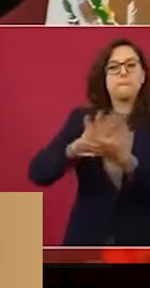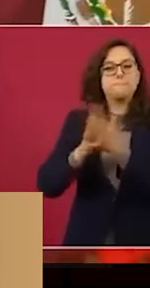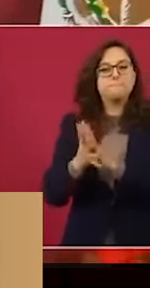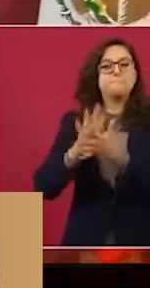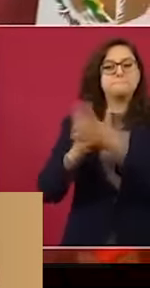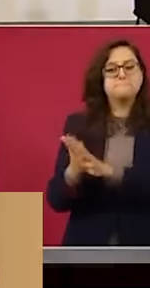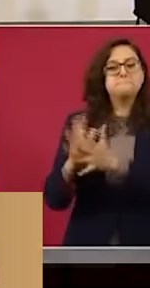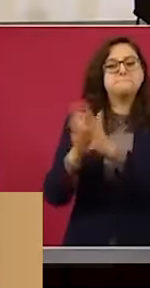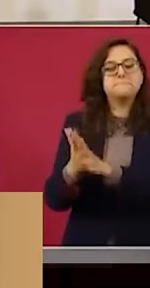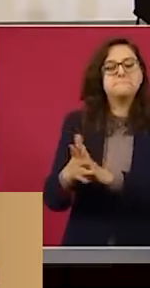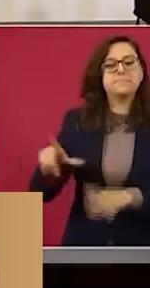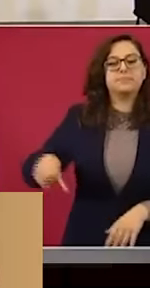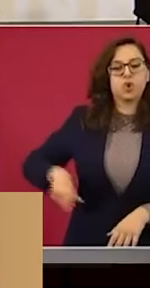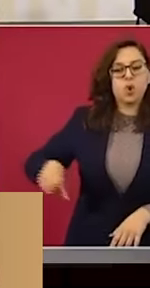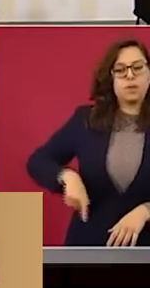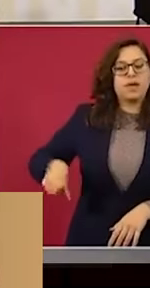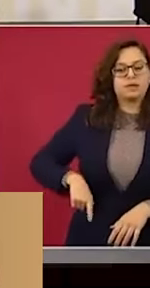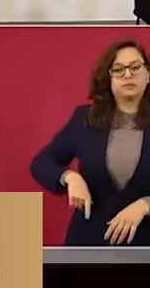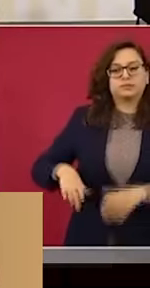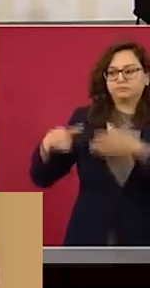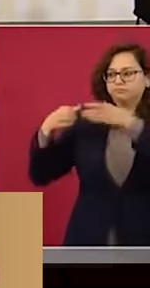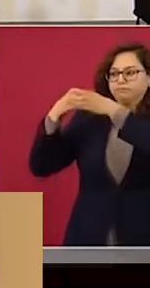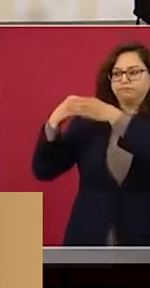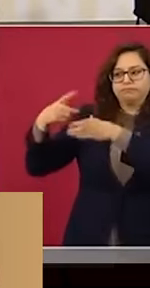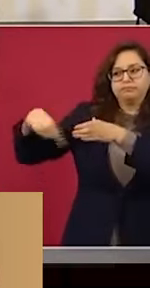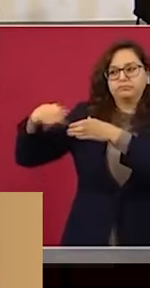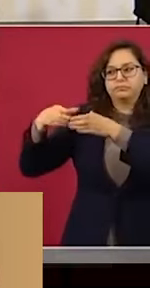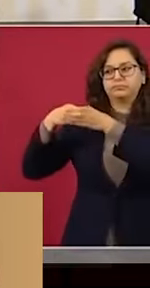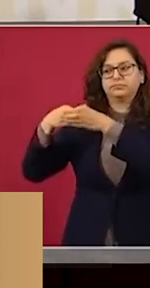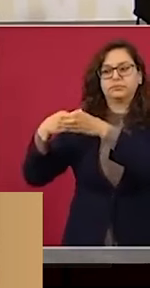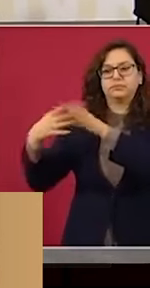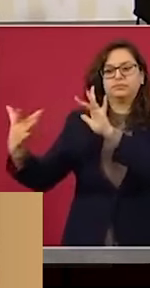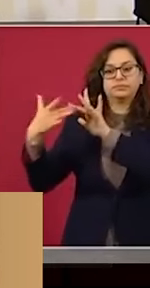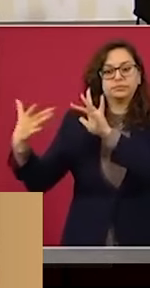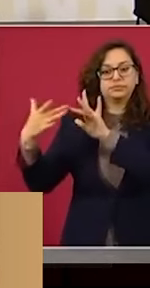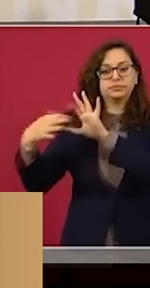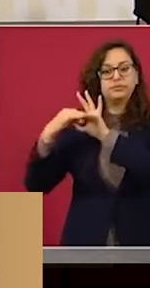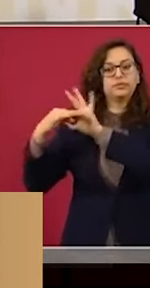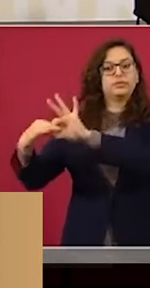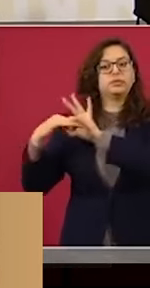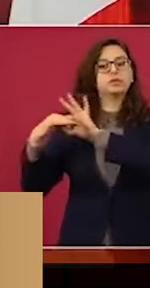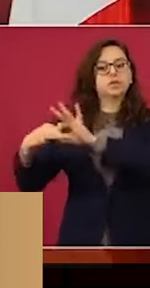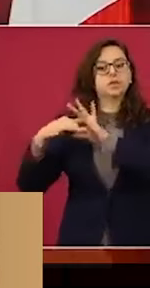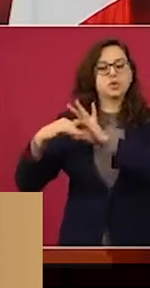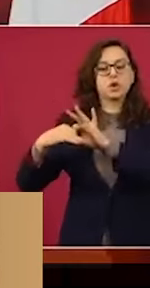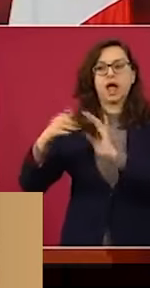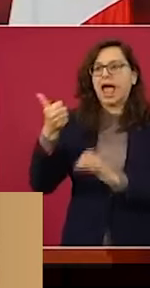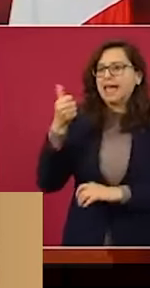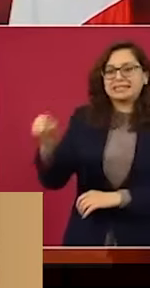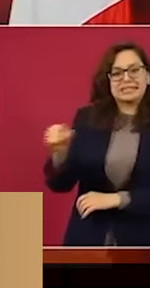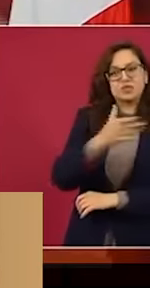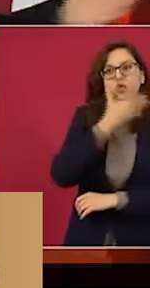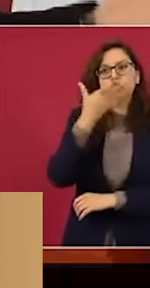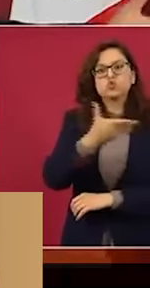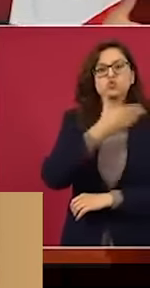nos enseñó, dice el Grange, que quien controla la cultura al final controla la política. Total. Ellos siguieron el camino, se hicieron dueños del poder, pero